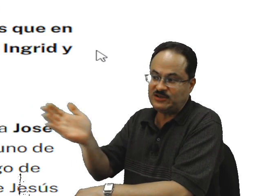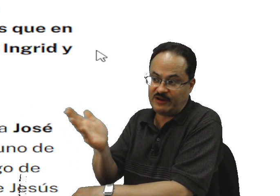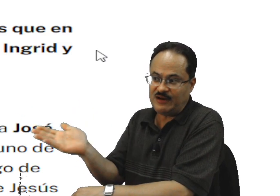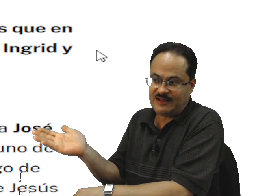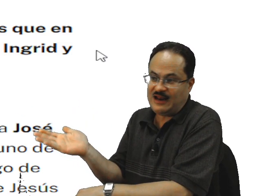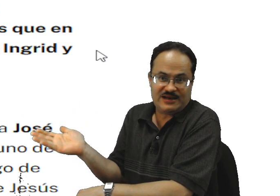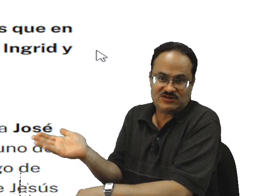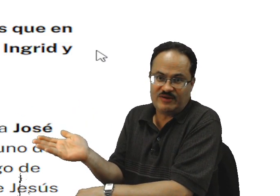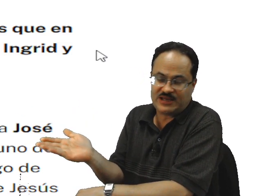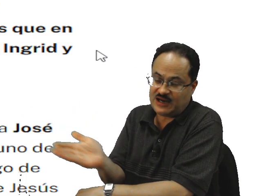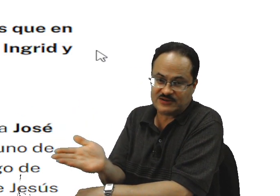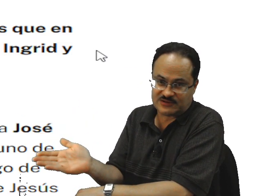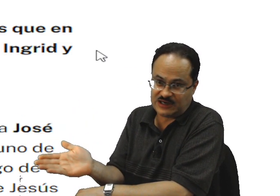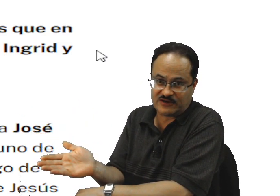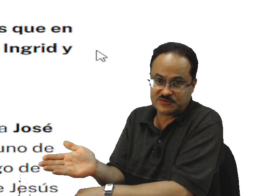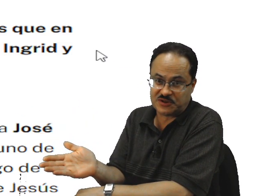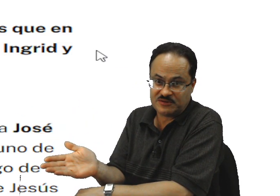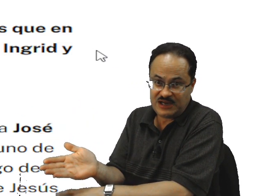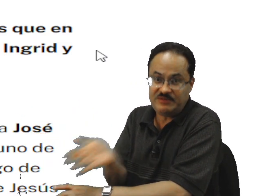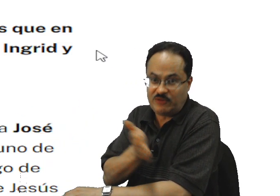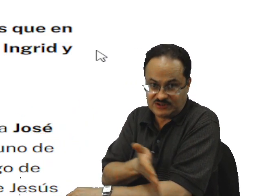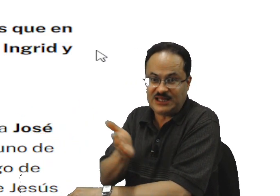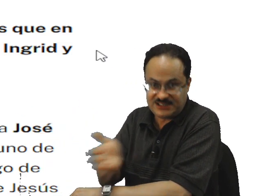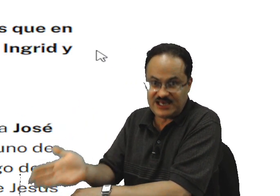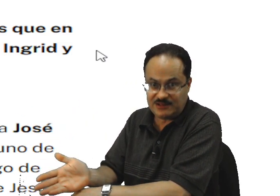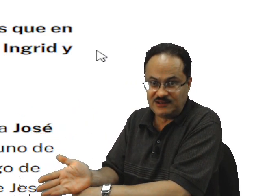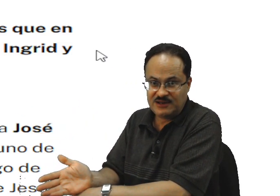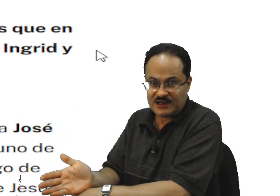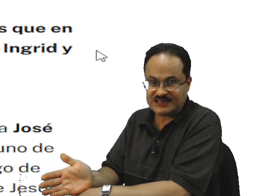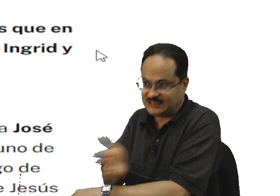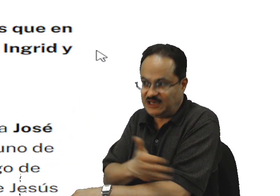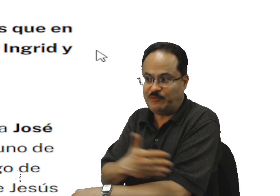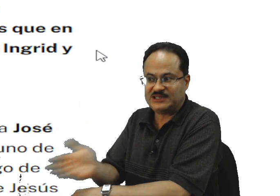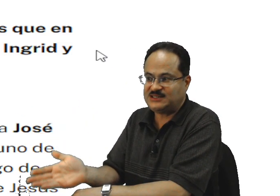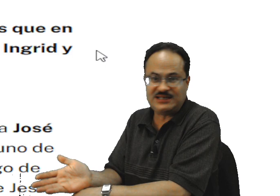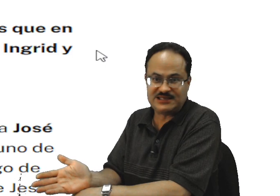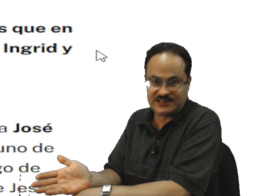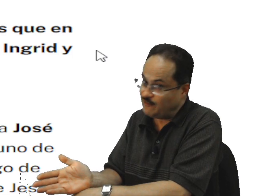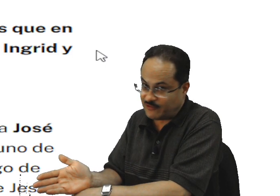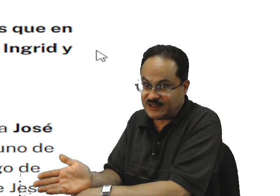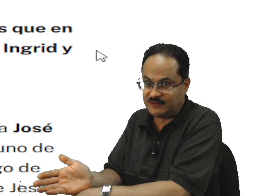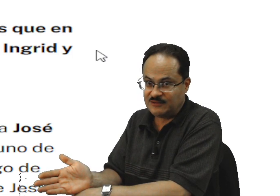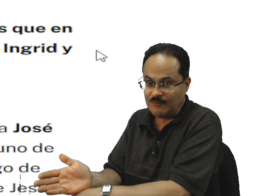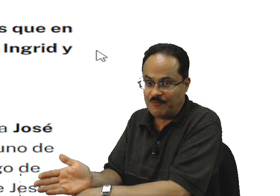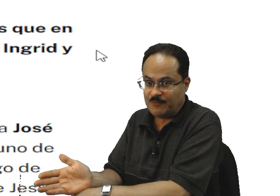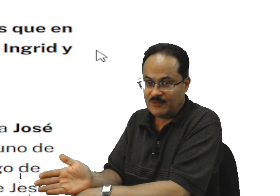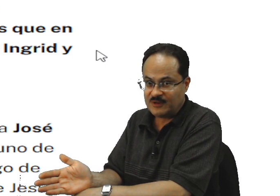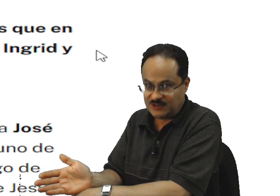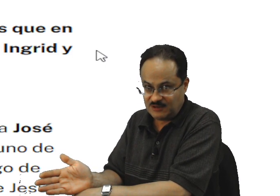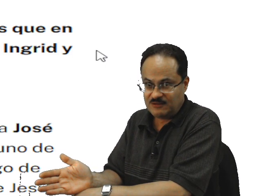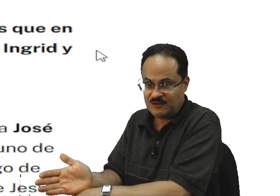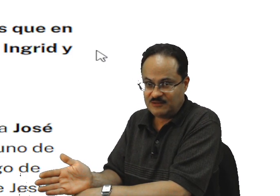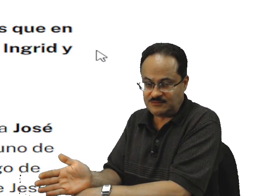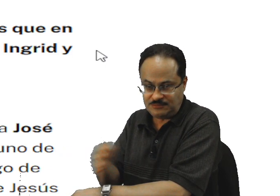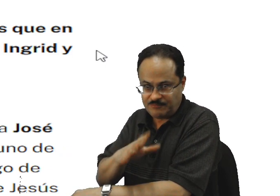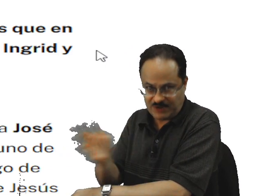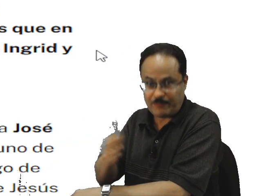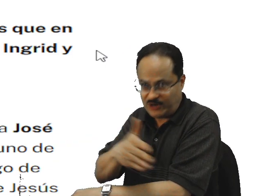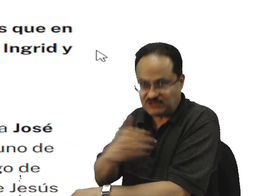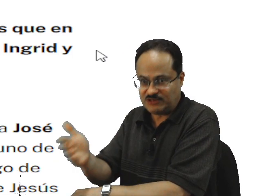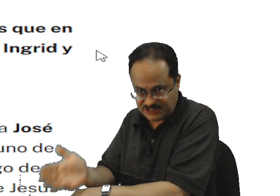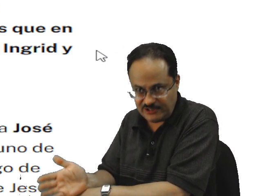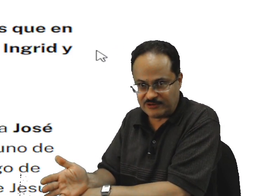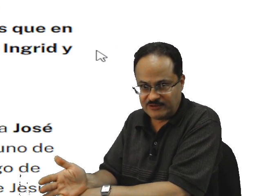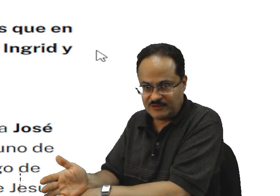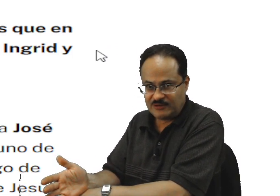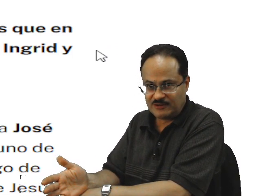López Obrador le da la razón a mexicanos contra la corrupción él mismo lo está diciendo que se hacían puras Tranzas en el fonden que por eso